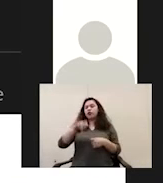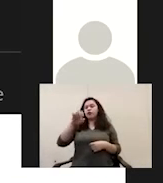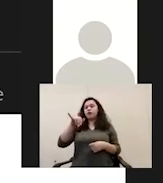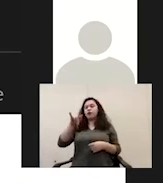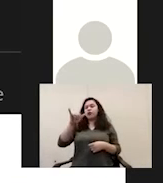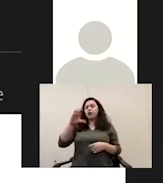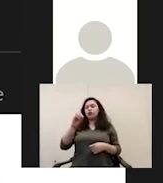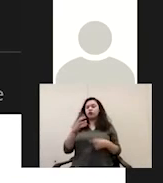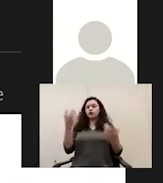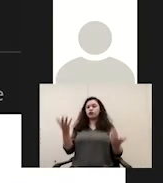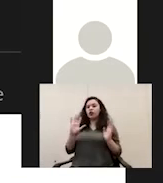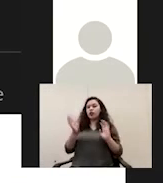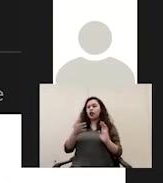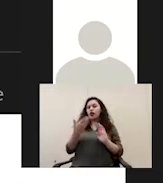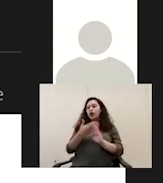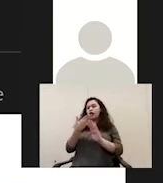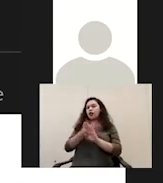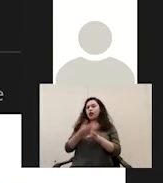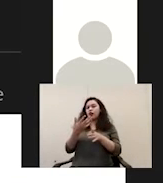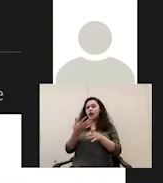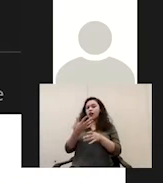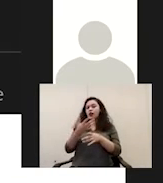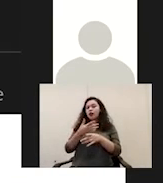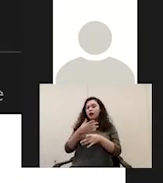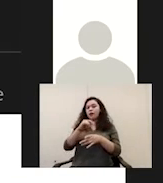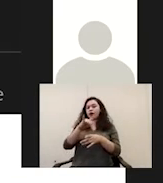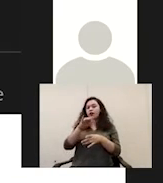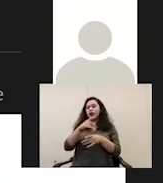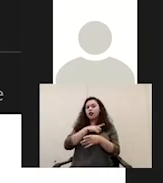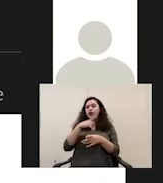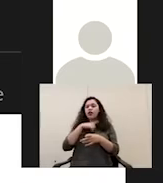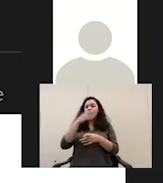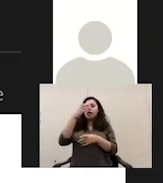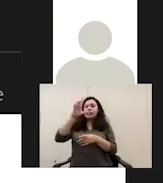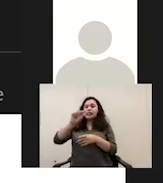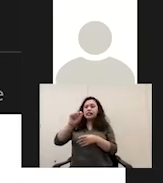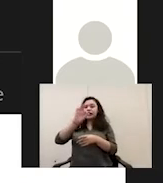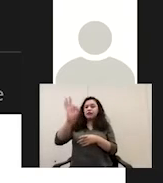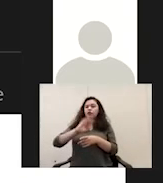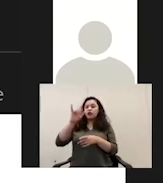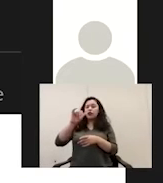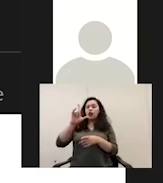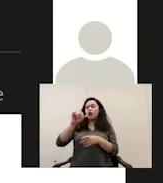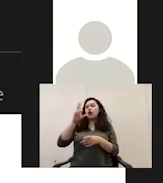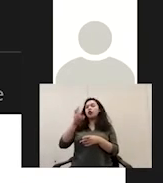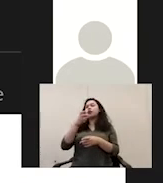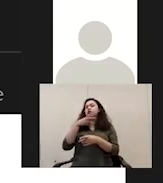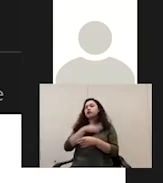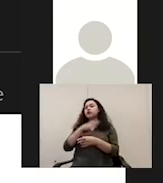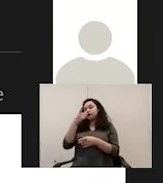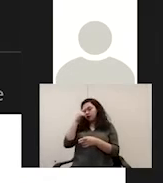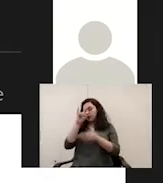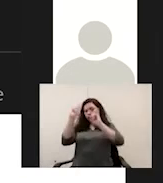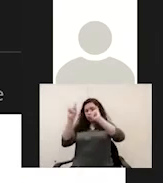Hay que colocar gel antibacterial, tiene que estar al 70% de alcohol y sería muy bueno colocar señaléticas